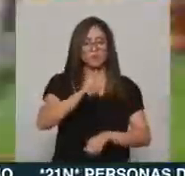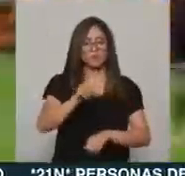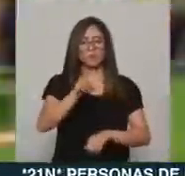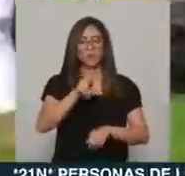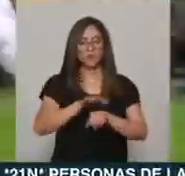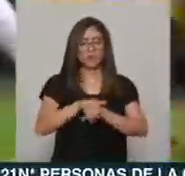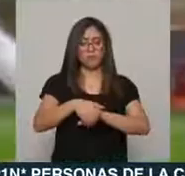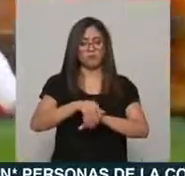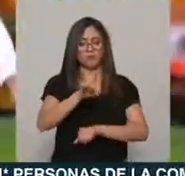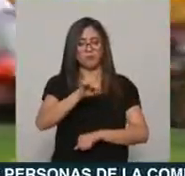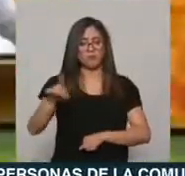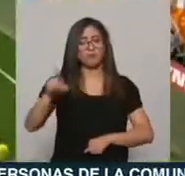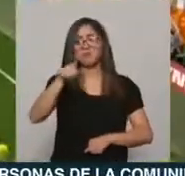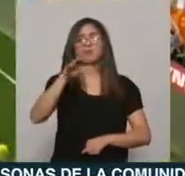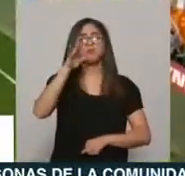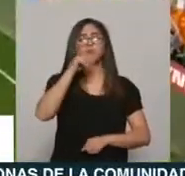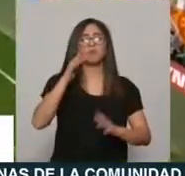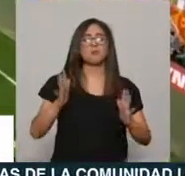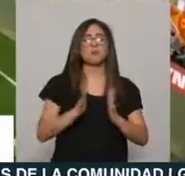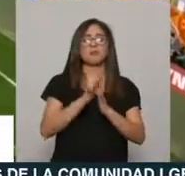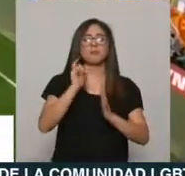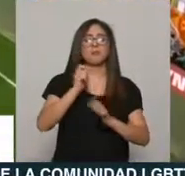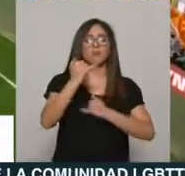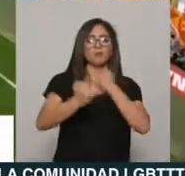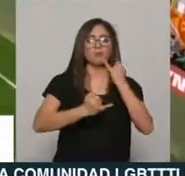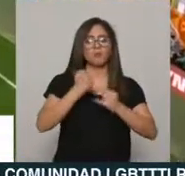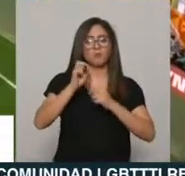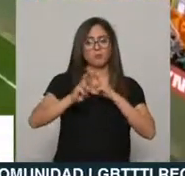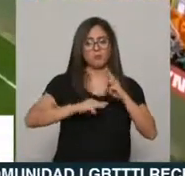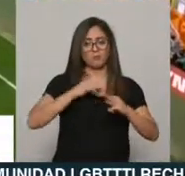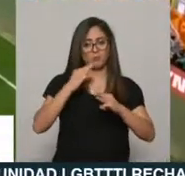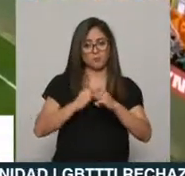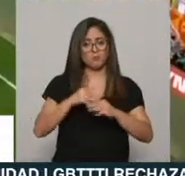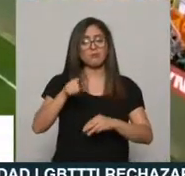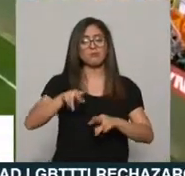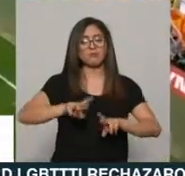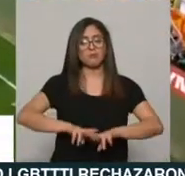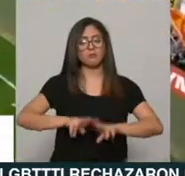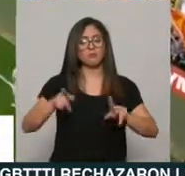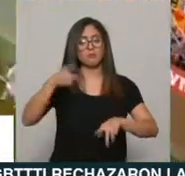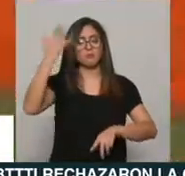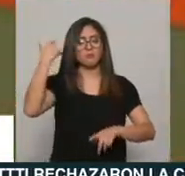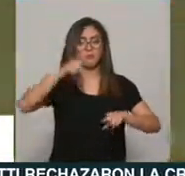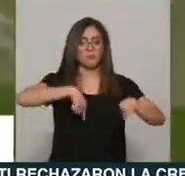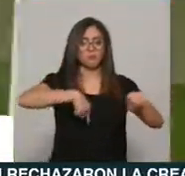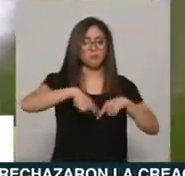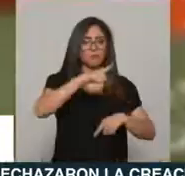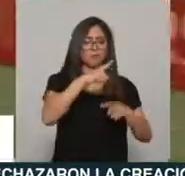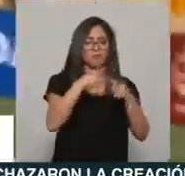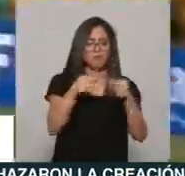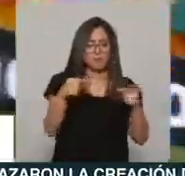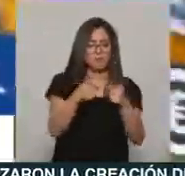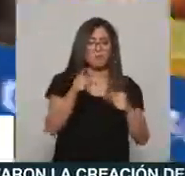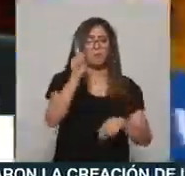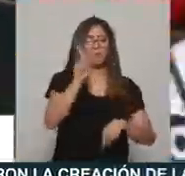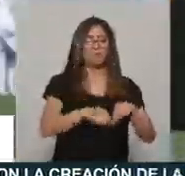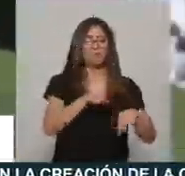por lo que no podrá seguir participando en el Mundial de la categoría. Meraz sufrió la rotura en el partido contra Japón y tuvo que abandonar